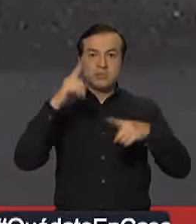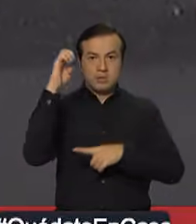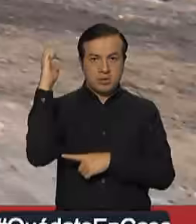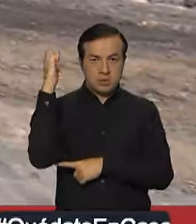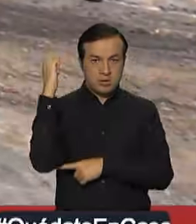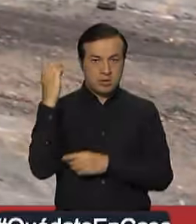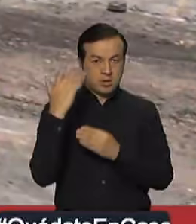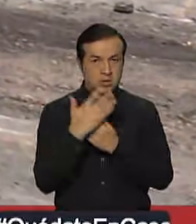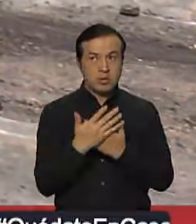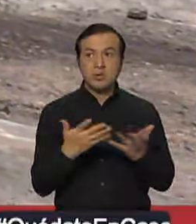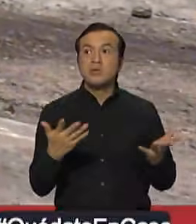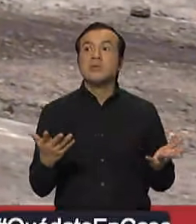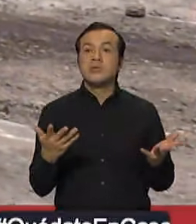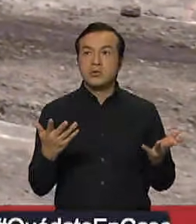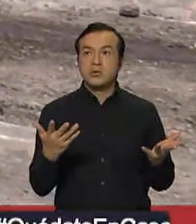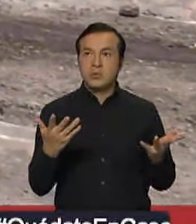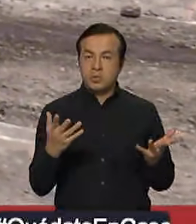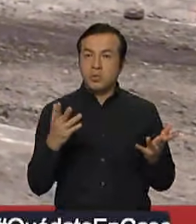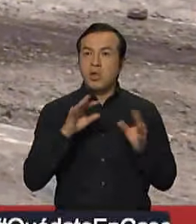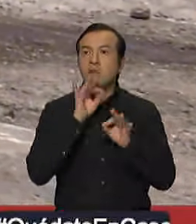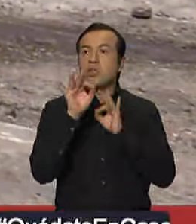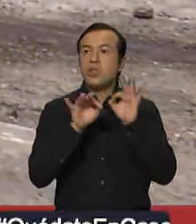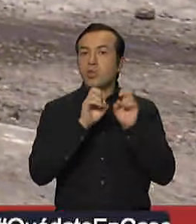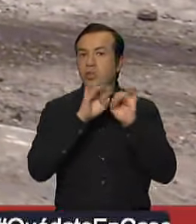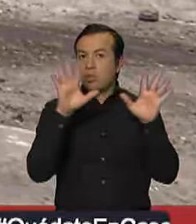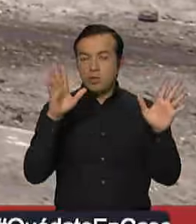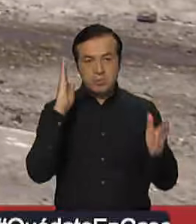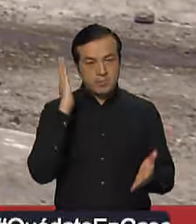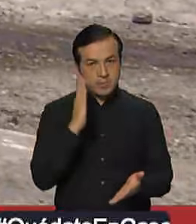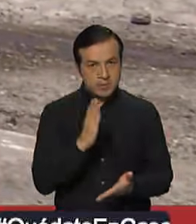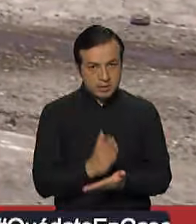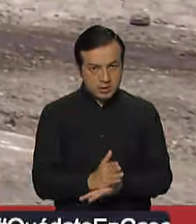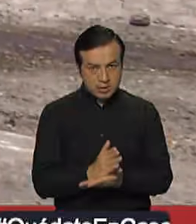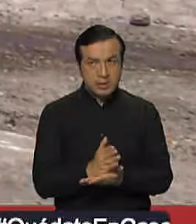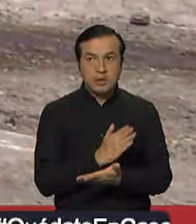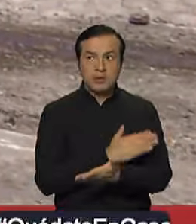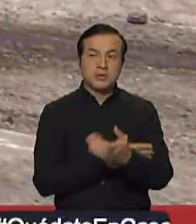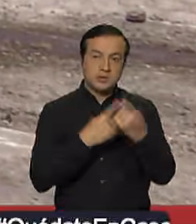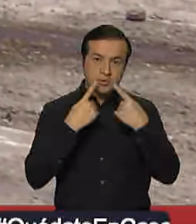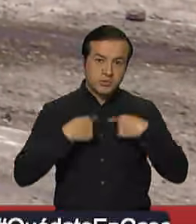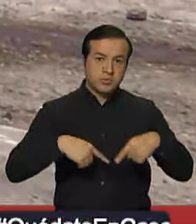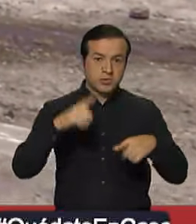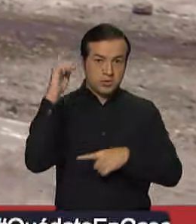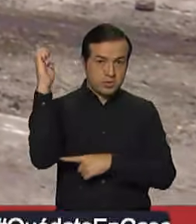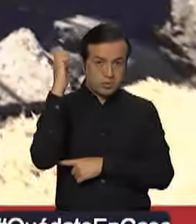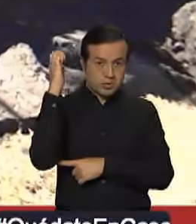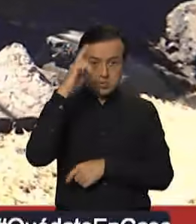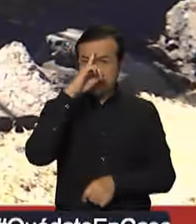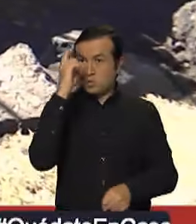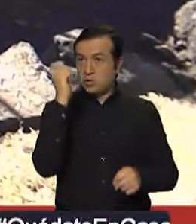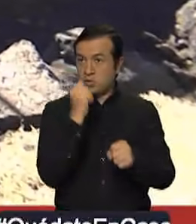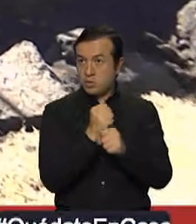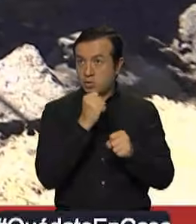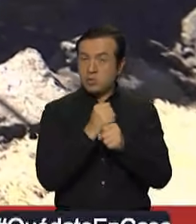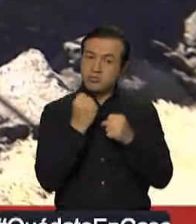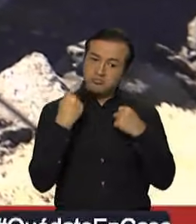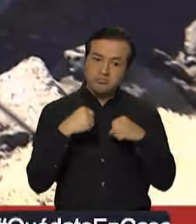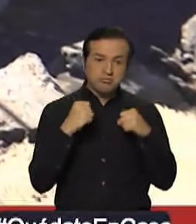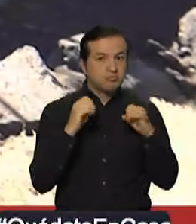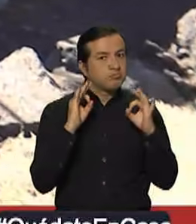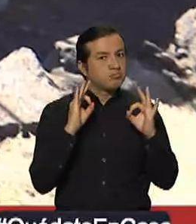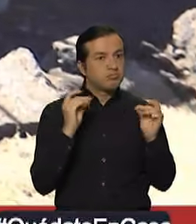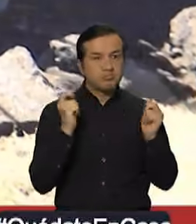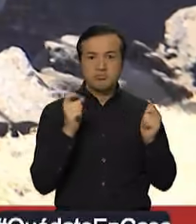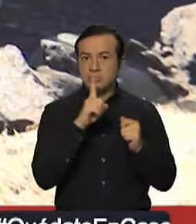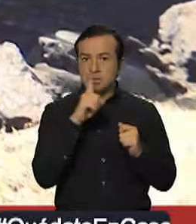de emergencia sanitaria para evitar la propagación del COVID-19. Antes de la declaratoria de emergencia se trabajó un buen ritmo y se avanzó